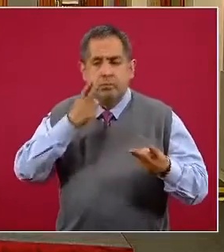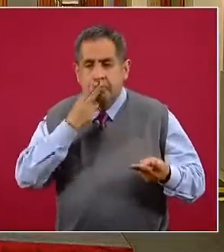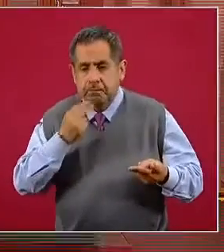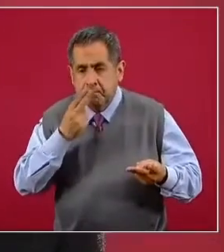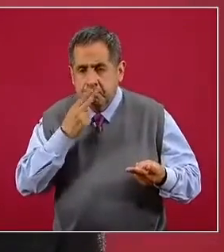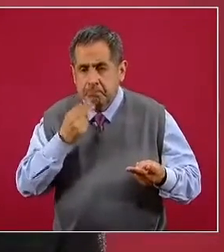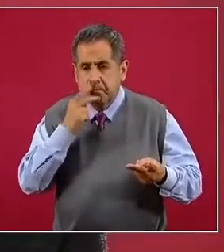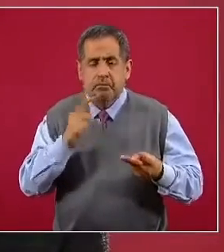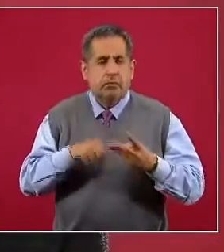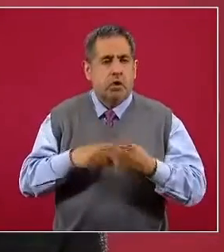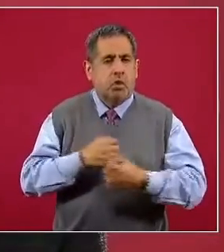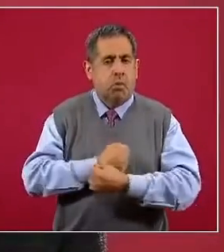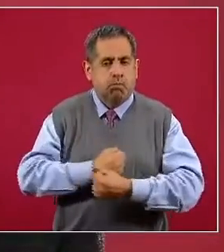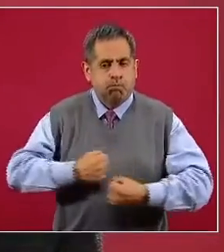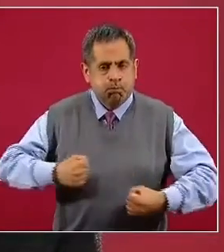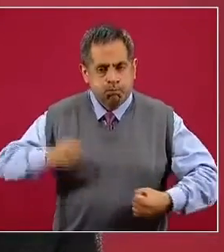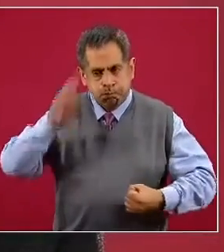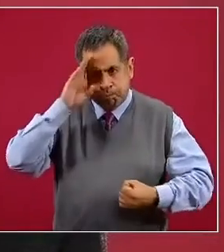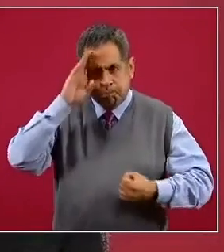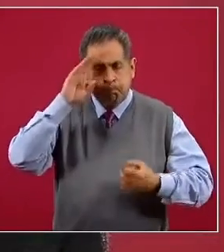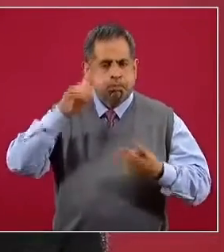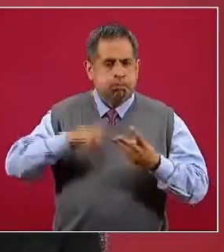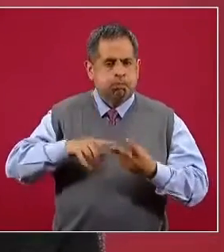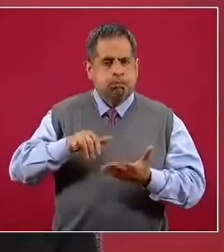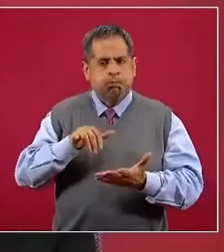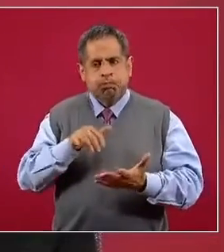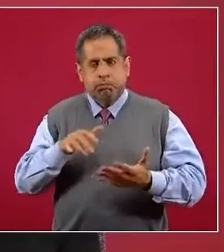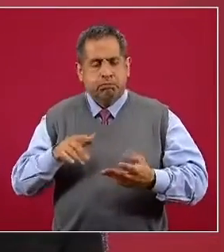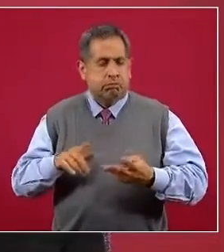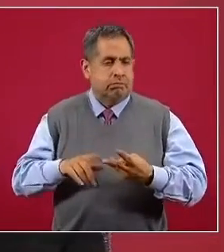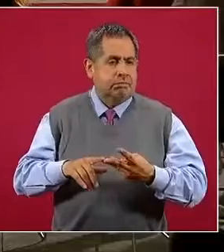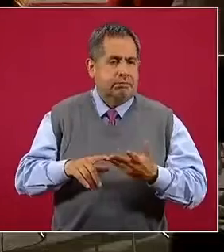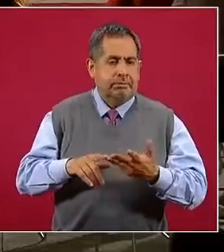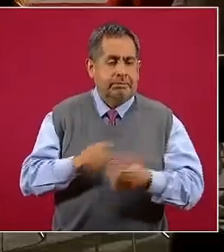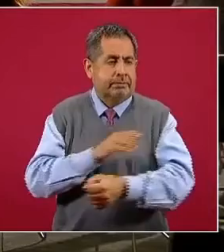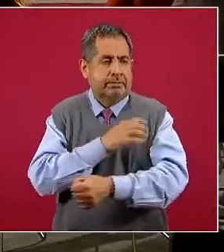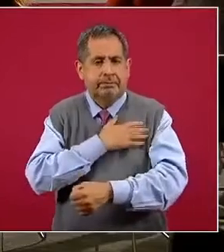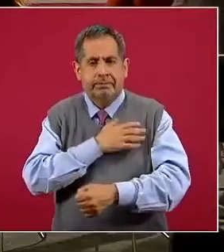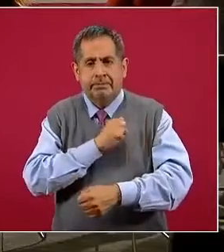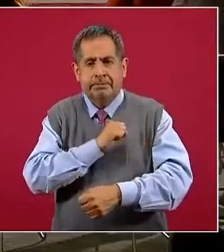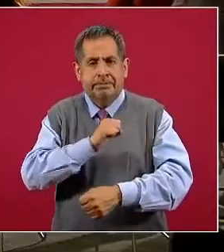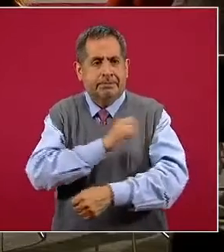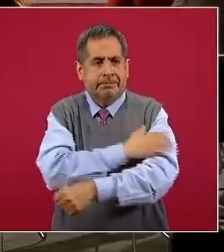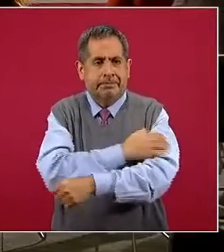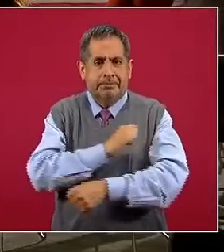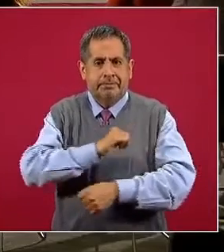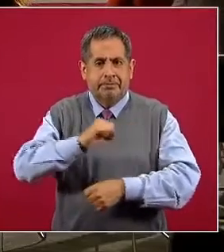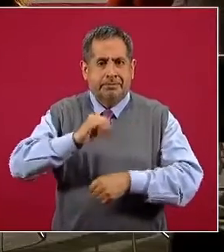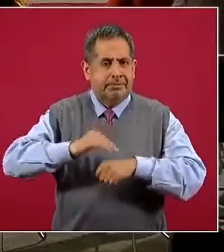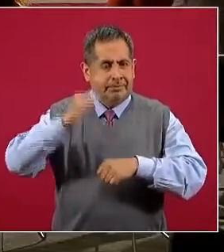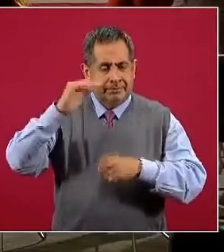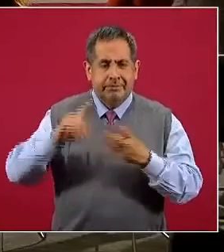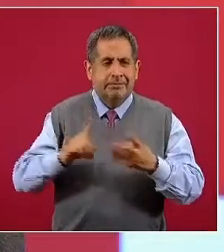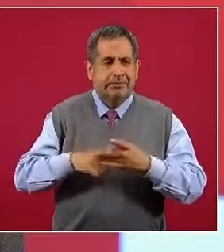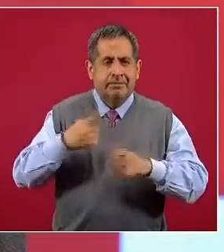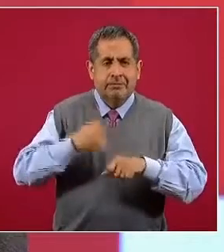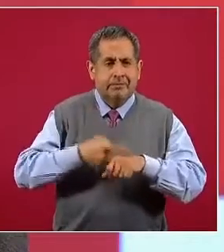diabetes, sobrepeso, obesidad, hipertensión, enfermedad cardíaca crónica,